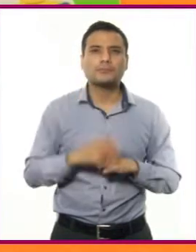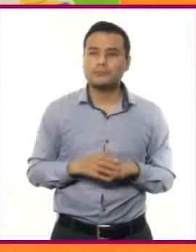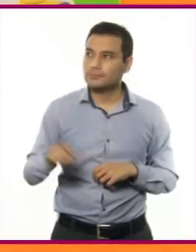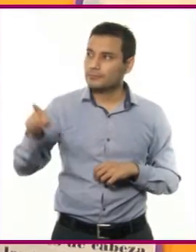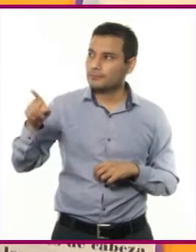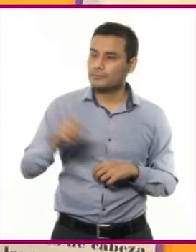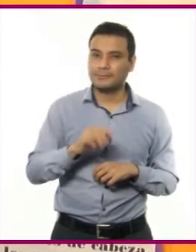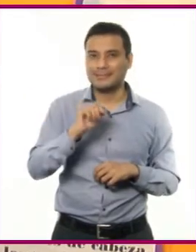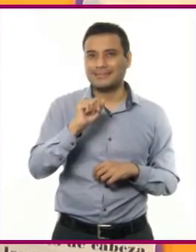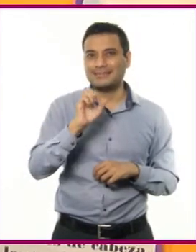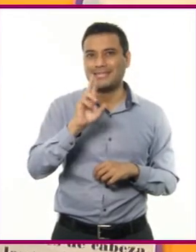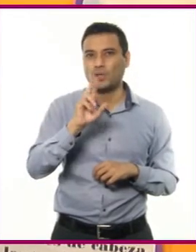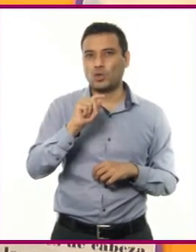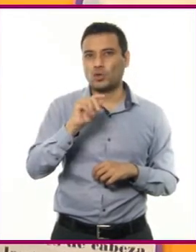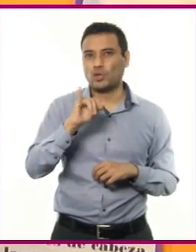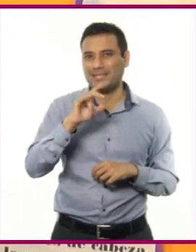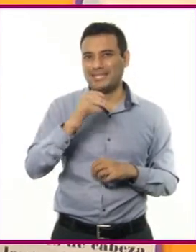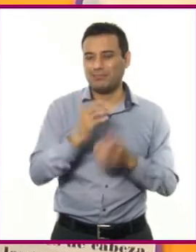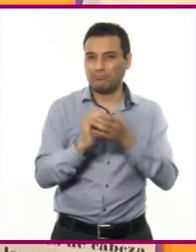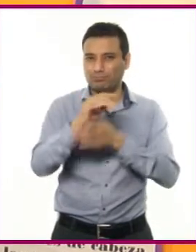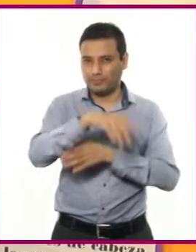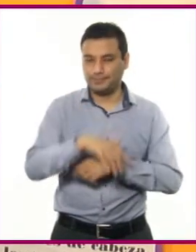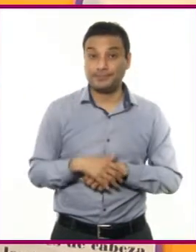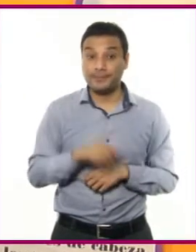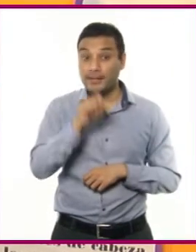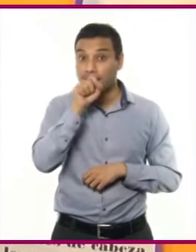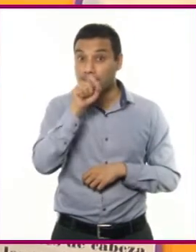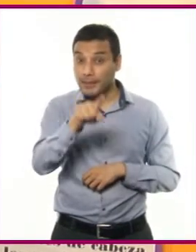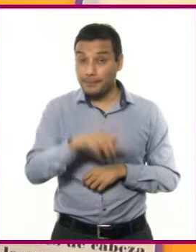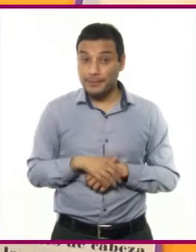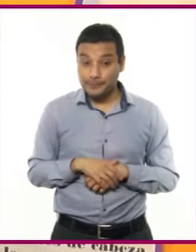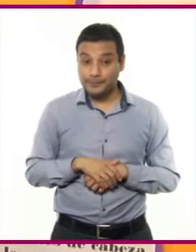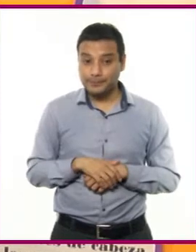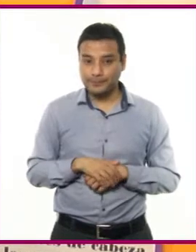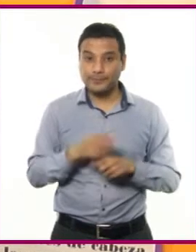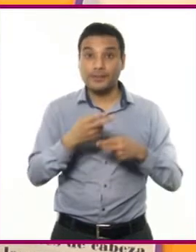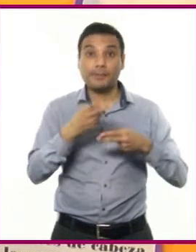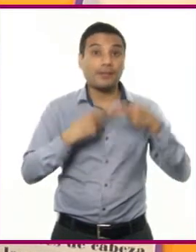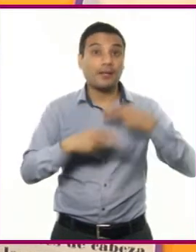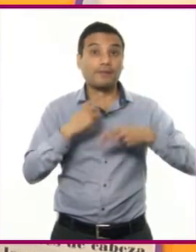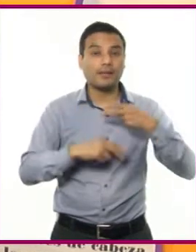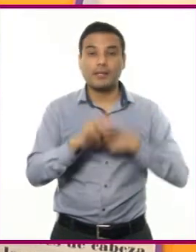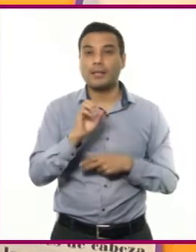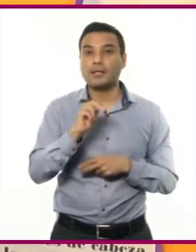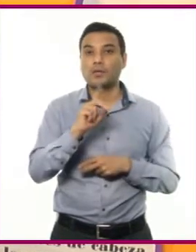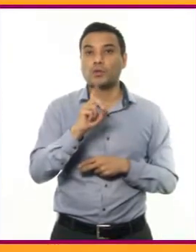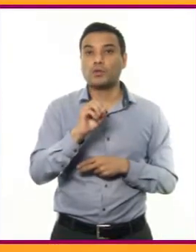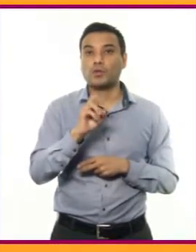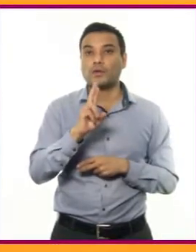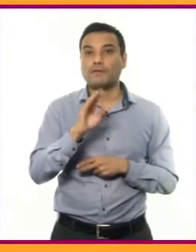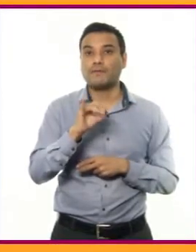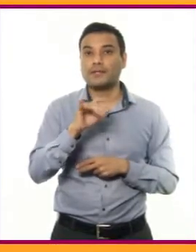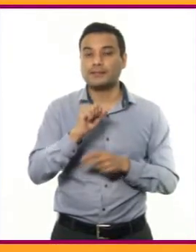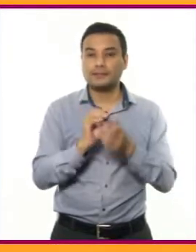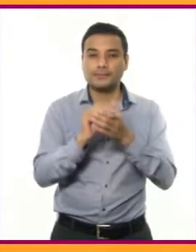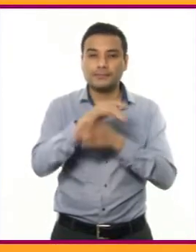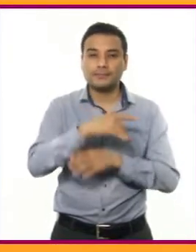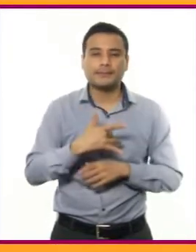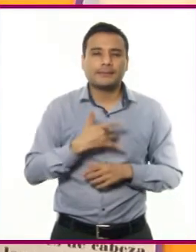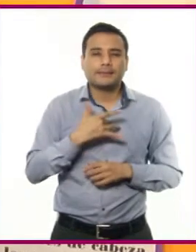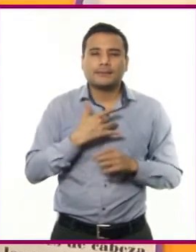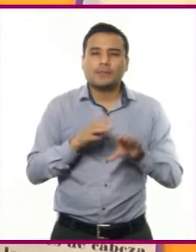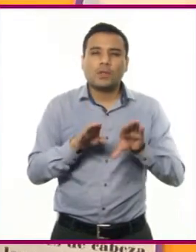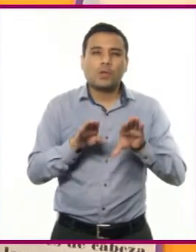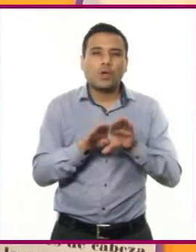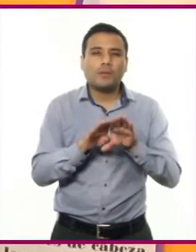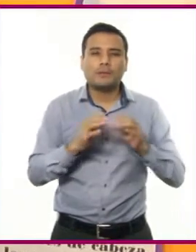serotonina. Y por último, el alcohol estimula la liberación de endorfinas, creando un estado de